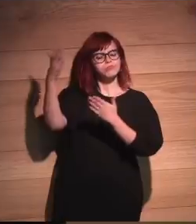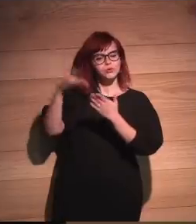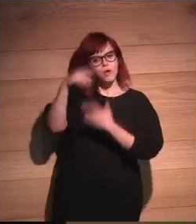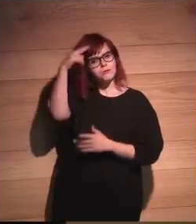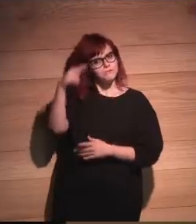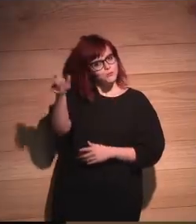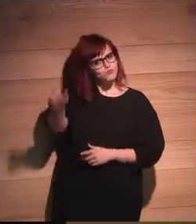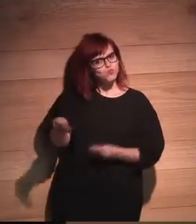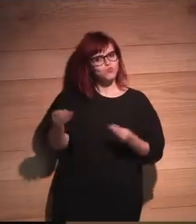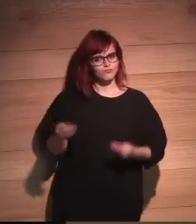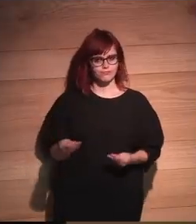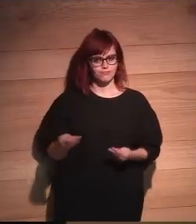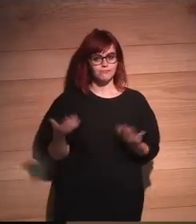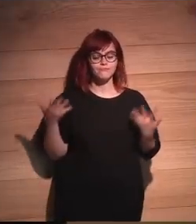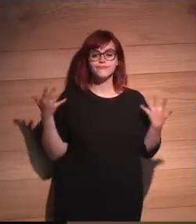gran respeto.